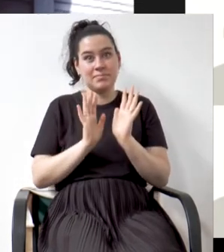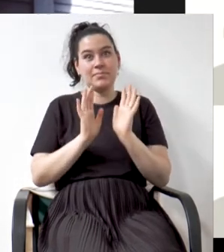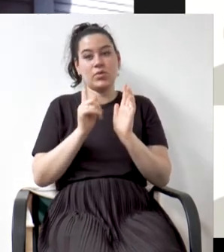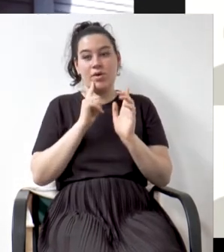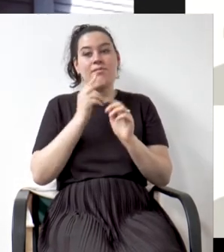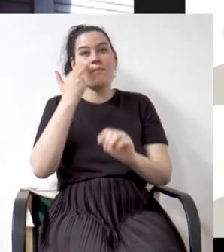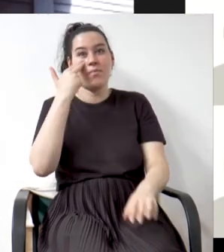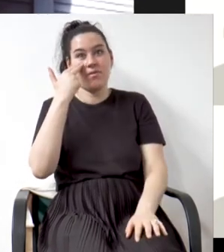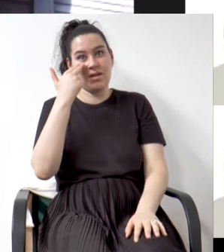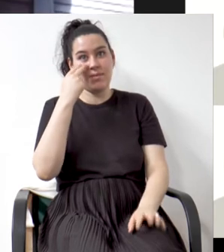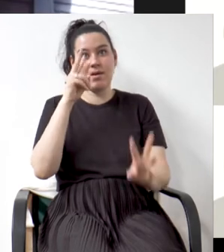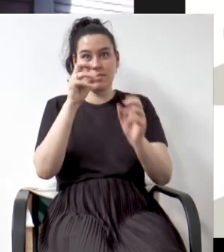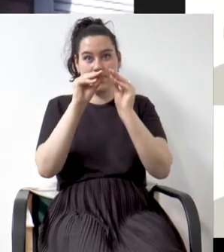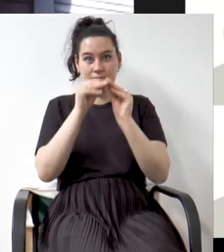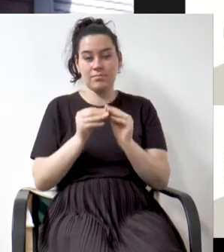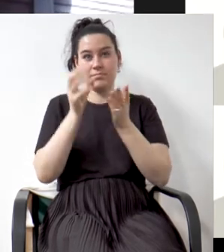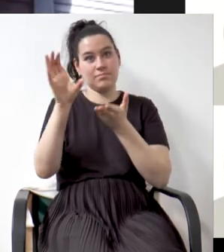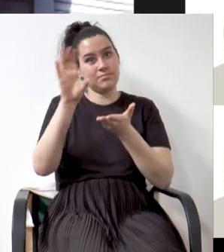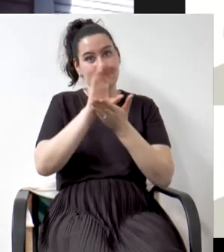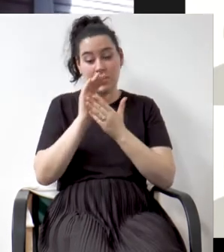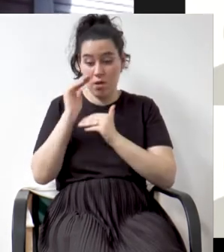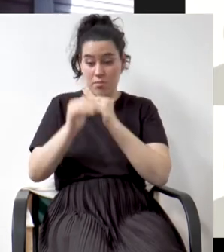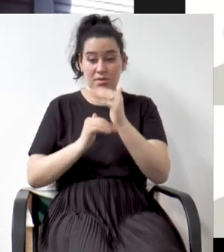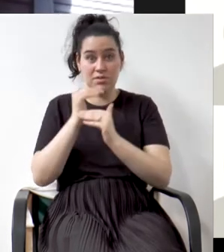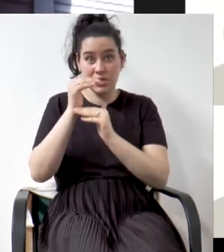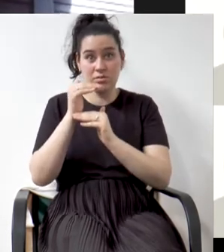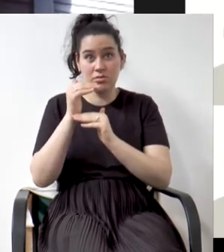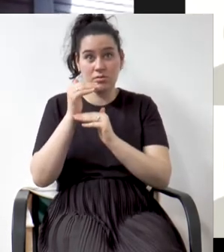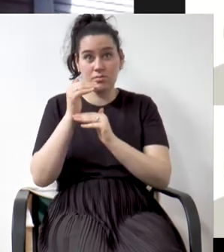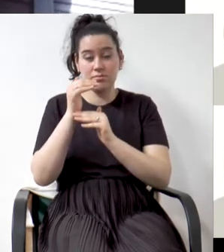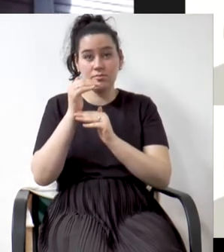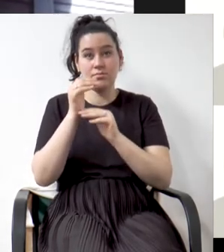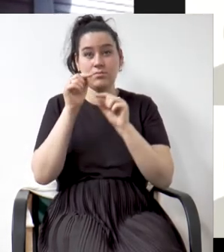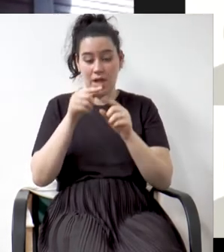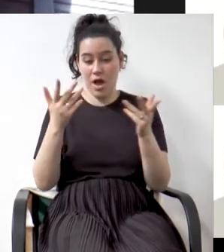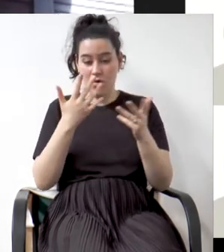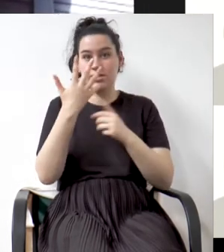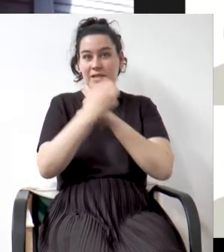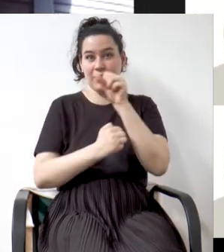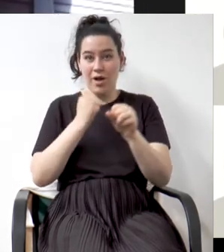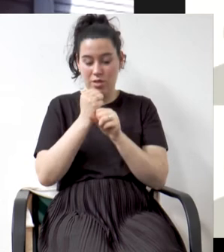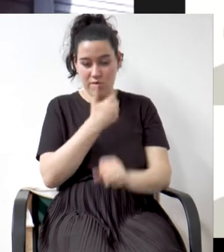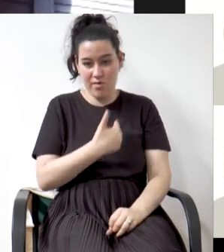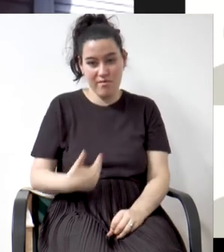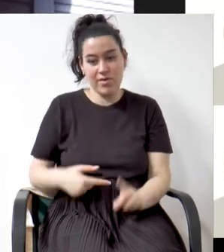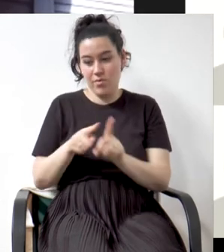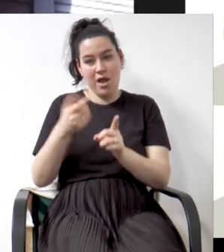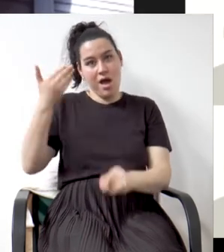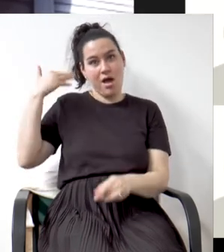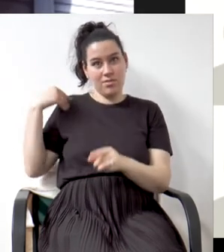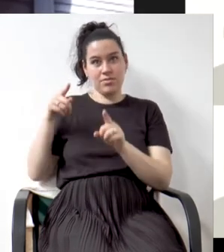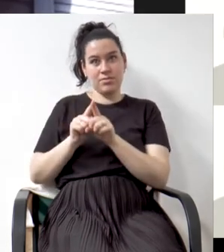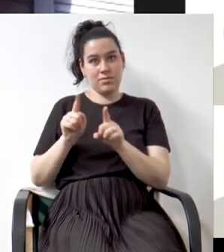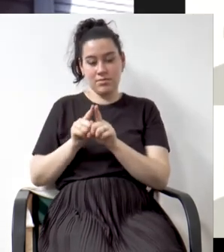de las tensiones de la distribución presupuestal. O sea, el proceso de descentralización en este quinquenio, como ya ha sido en otros momentos,